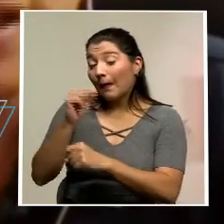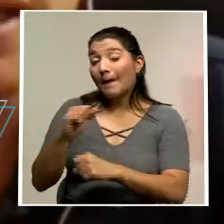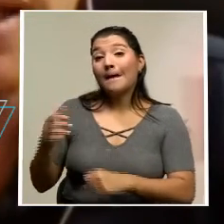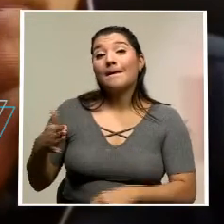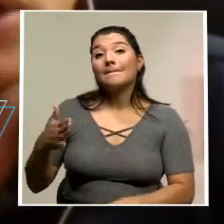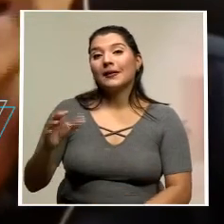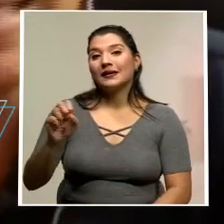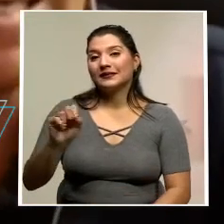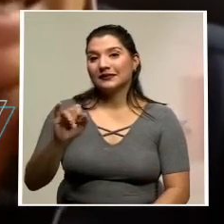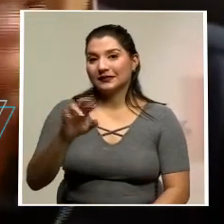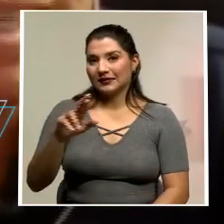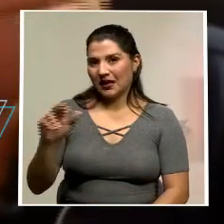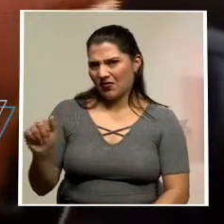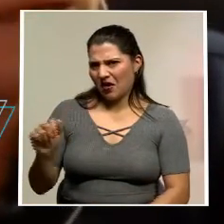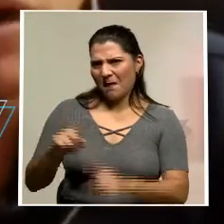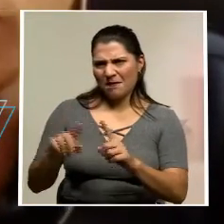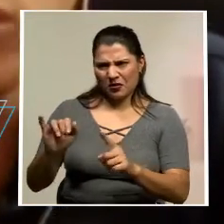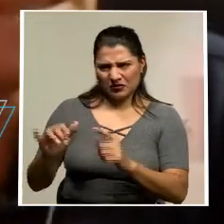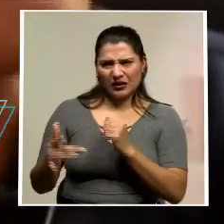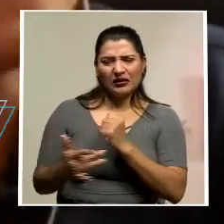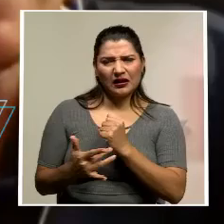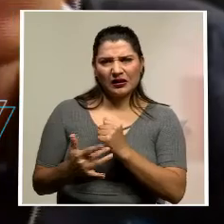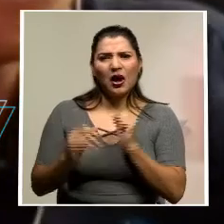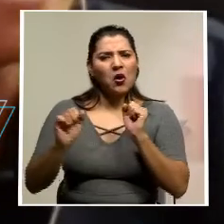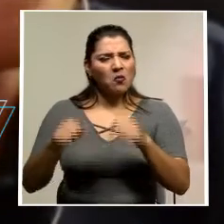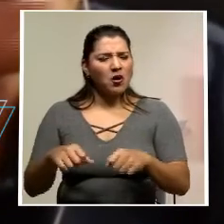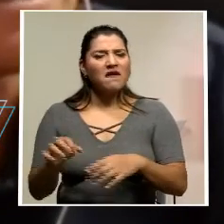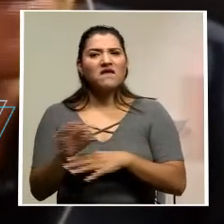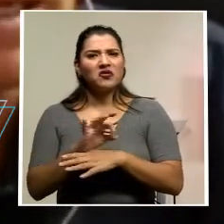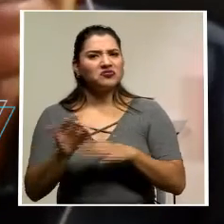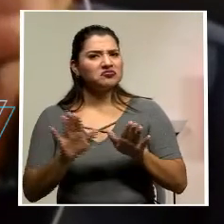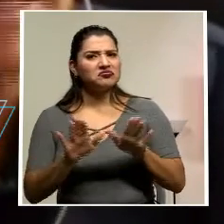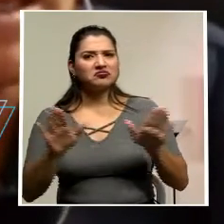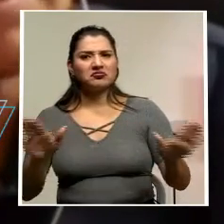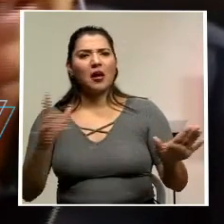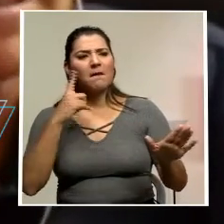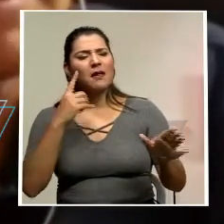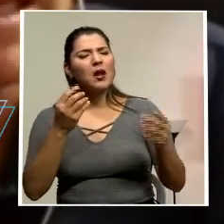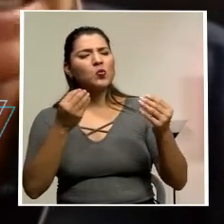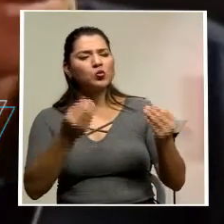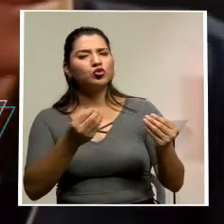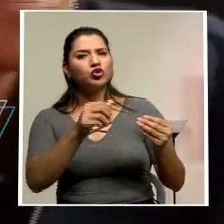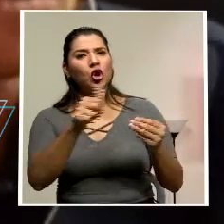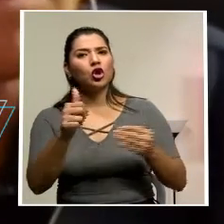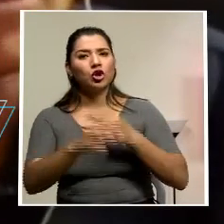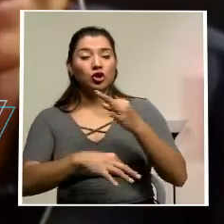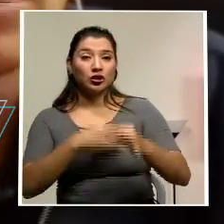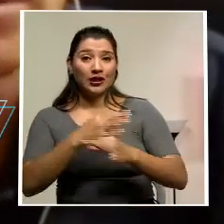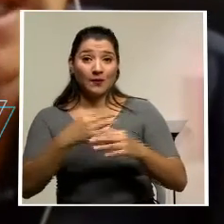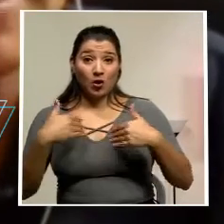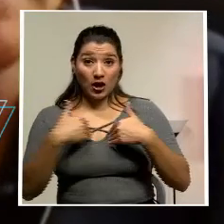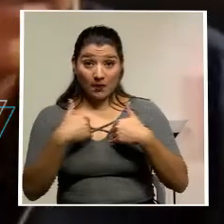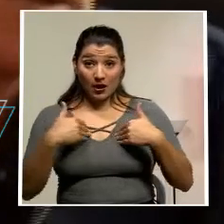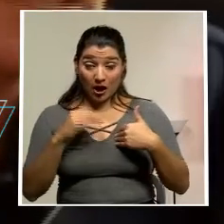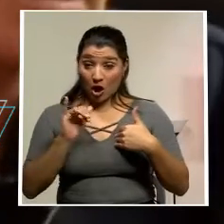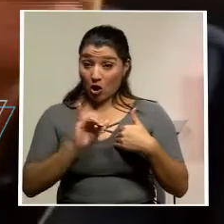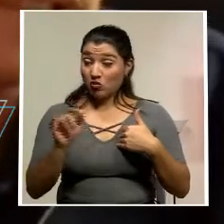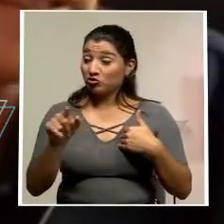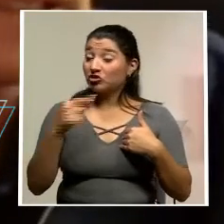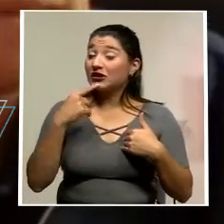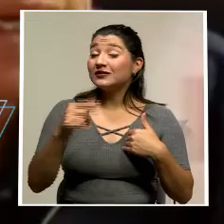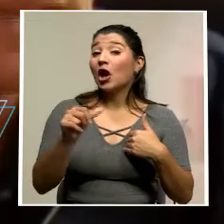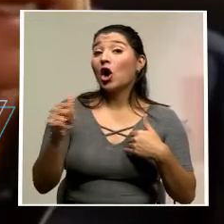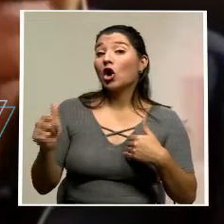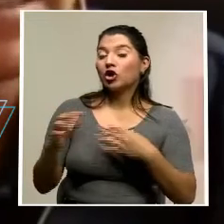sierra, pero la técnica en sí puede servir y funcionar para cualquier cantidad de especies, ¿verdad? Y sobre todo, como lo dice usted, para otras